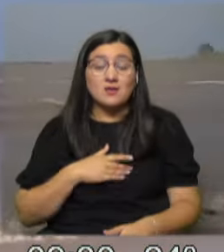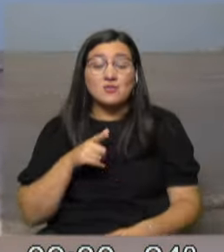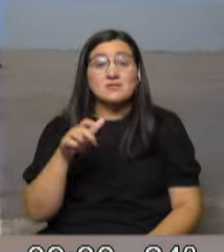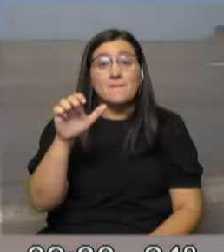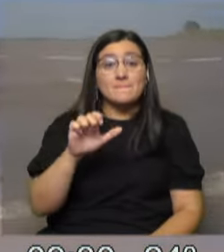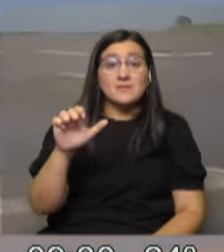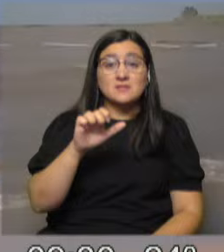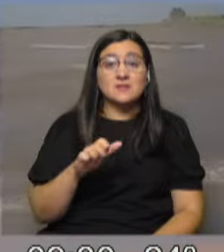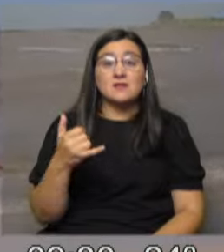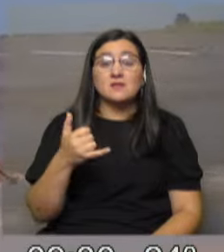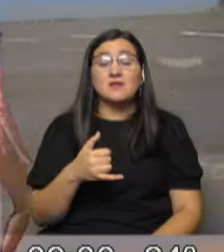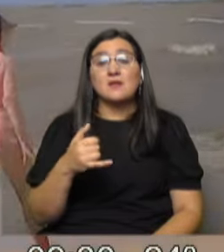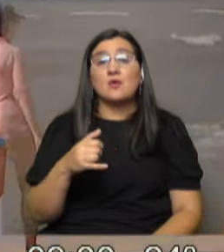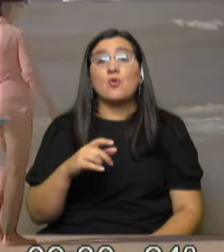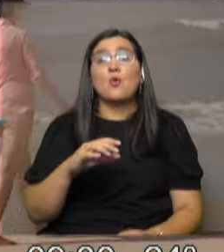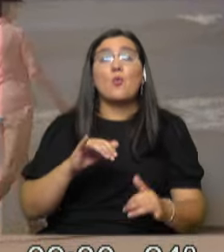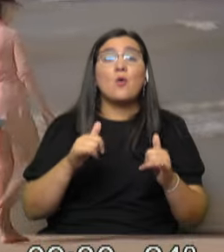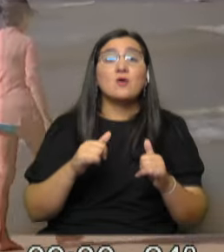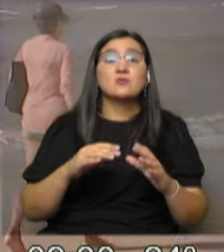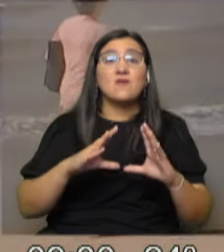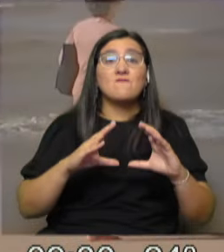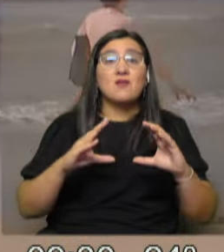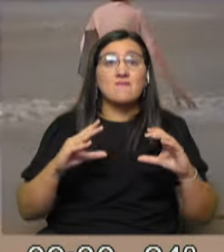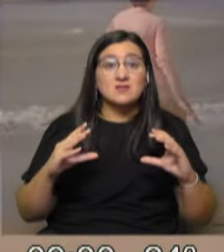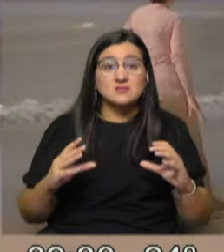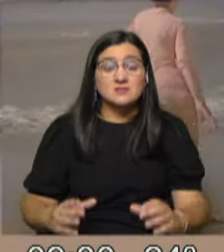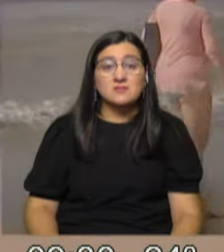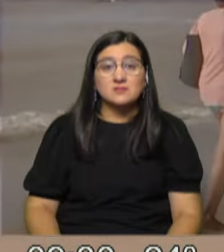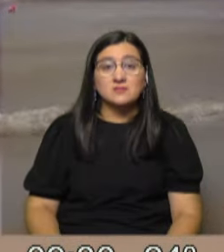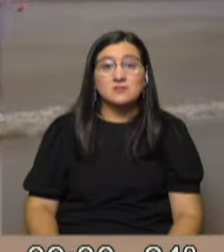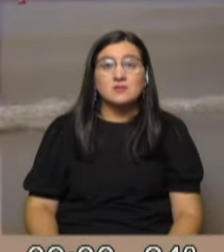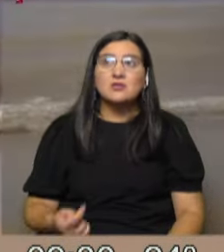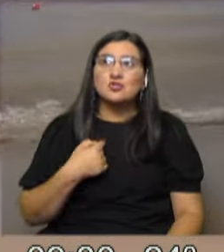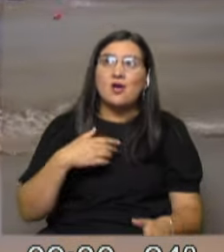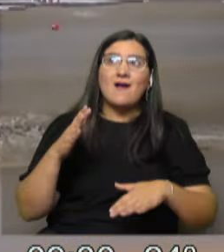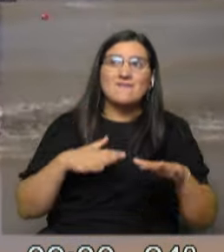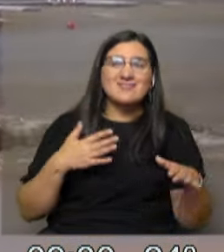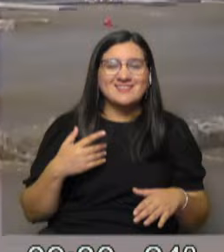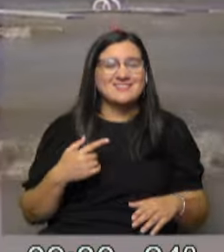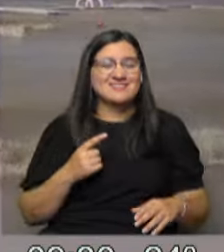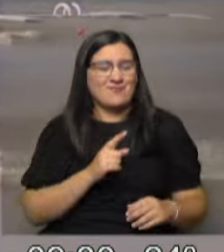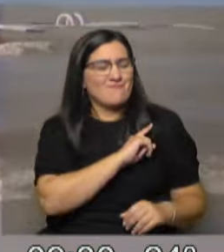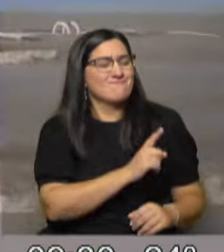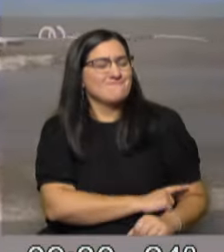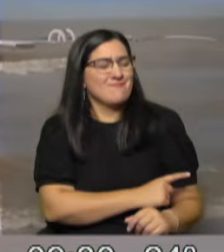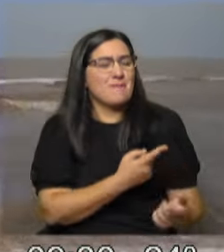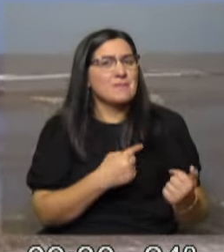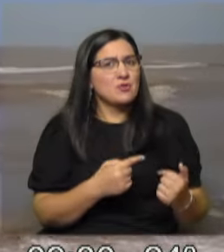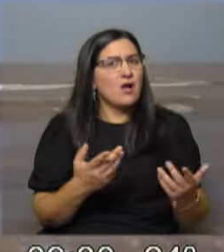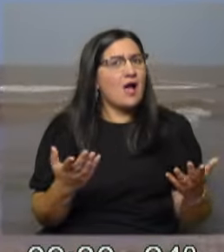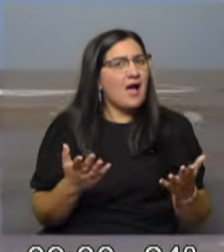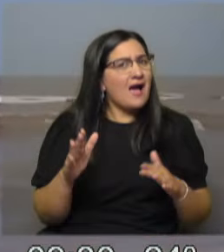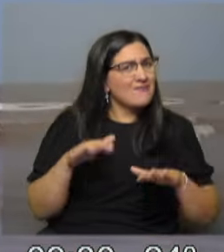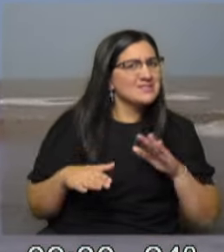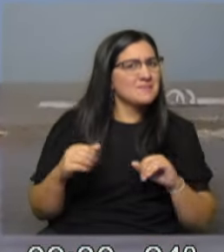tiene los juegos inflables, aunque a mí me da miedito, Fito. A ver, viste que yo a veces la guapeo, pero me da miedo, ¿no? El juego somos inflable humanos